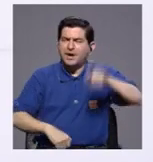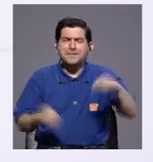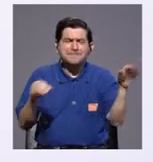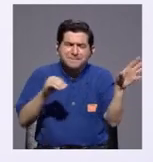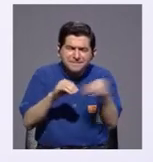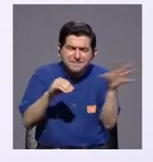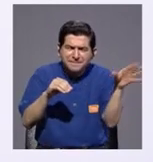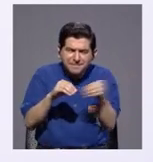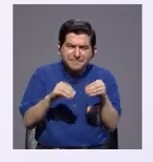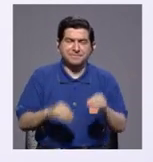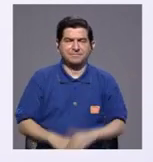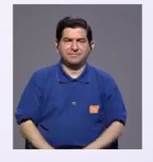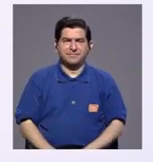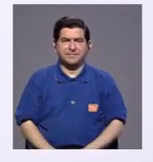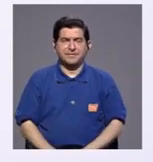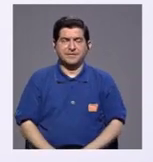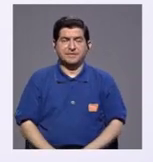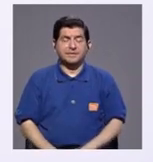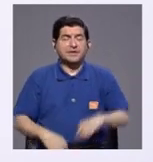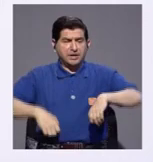hay una gran